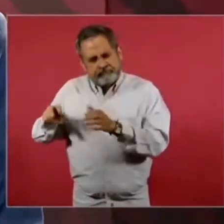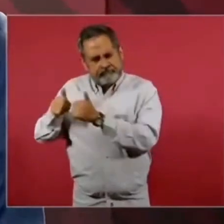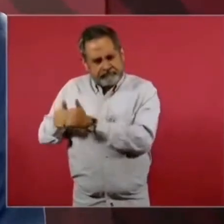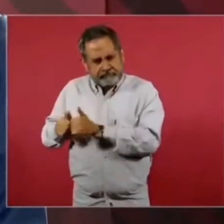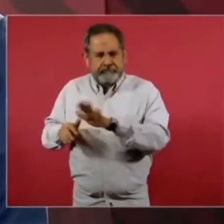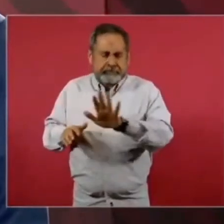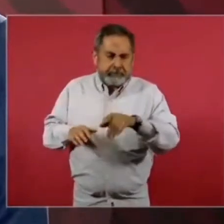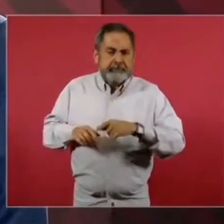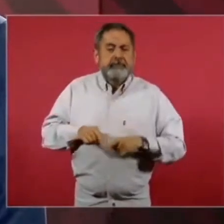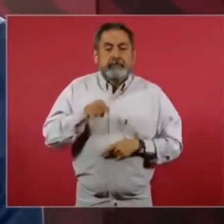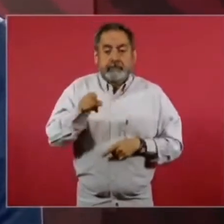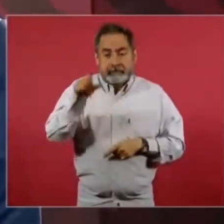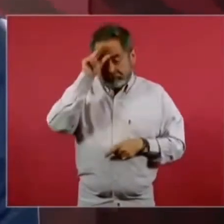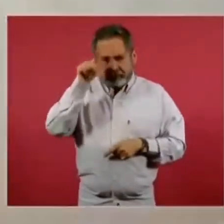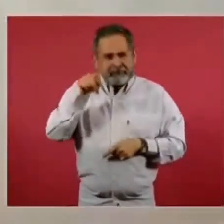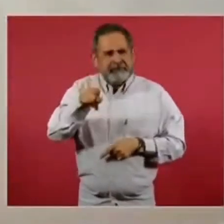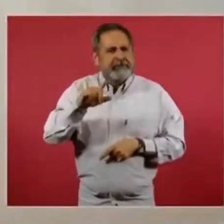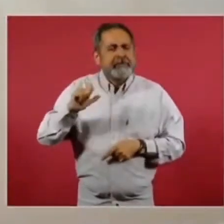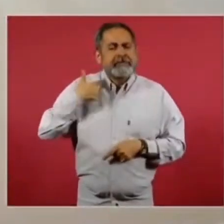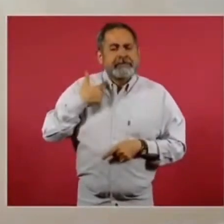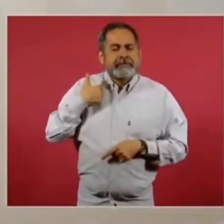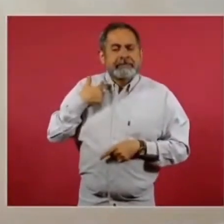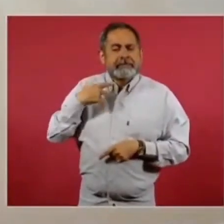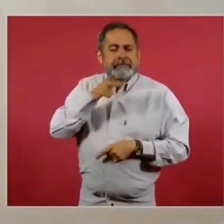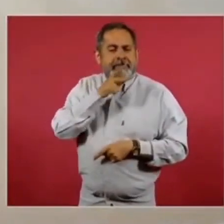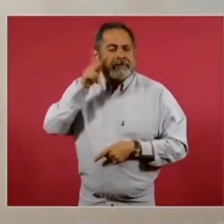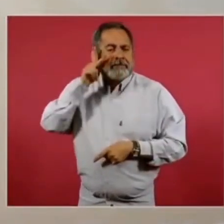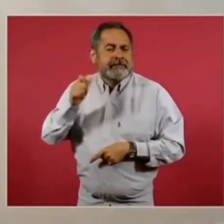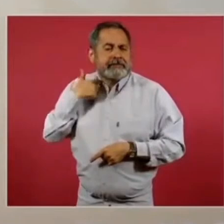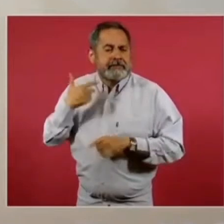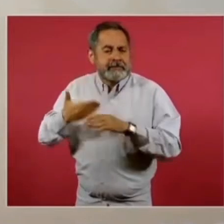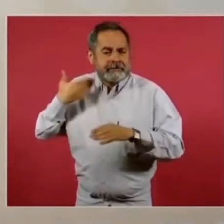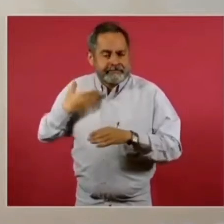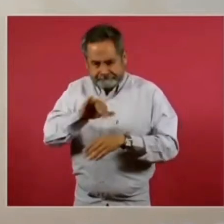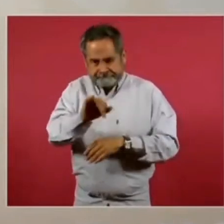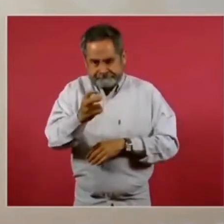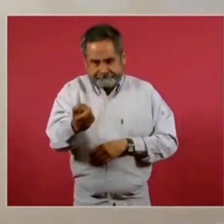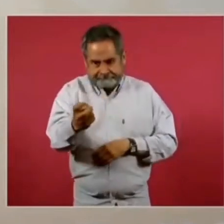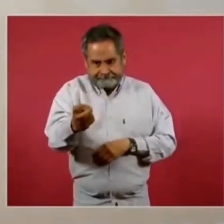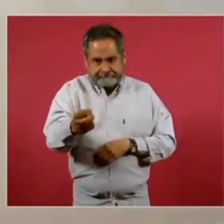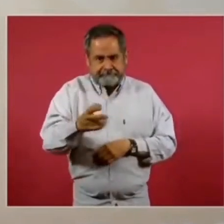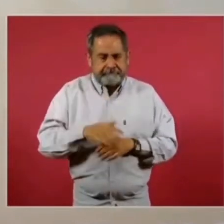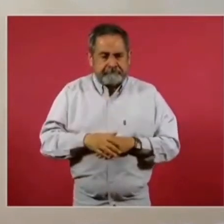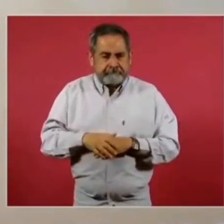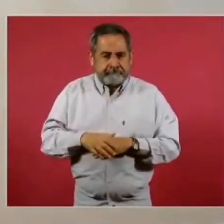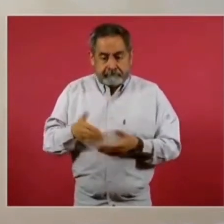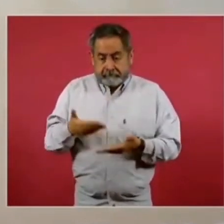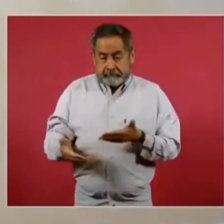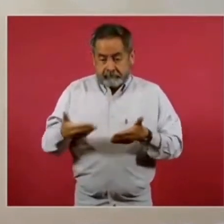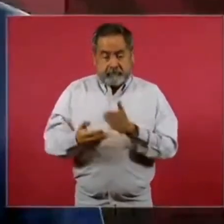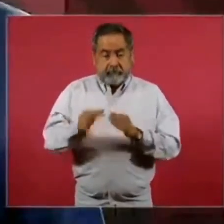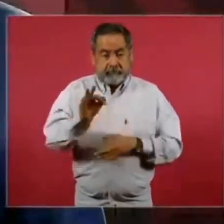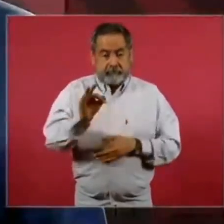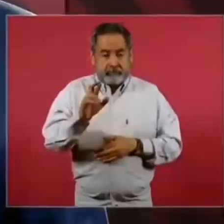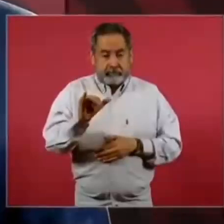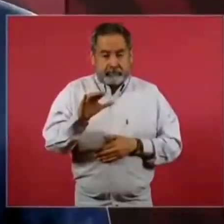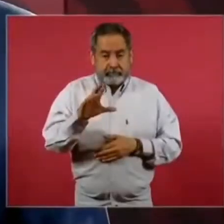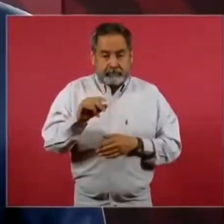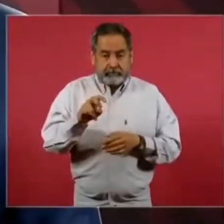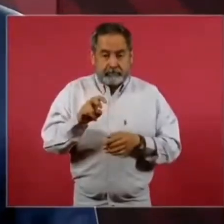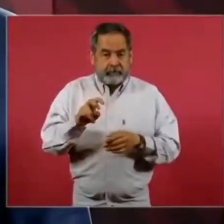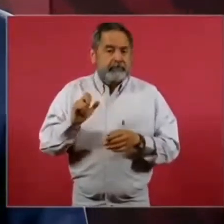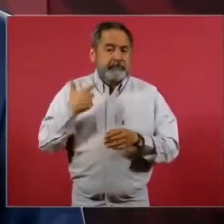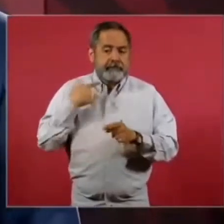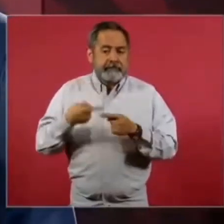mucho muy inteligente el que estaba antes sí antes de Francisco mucho